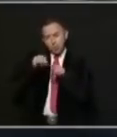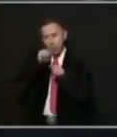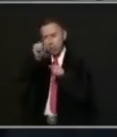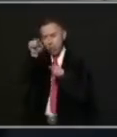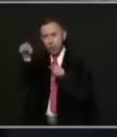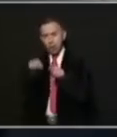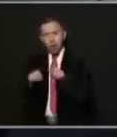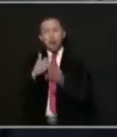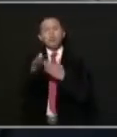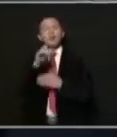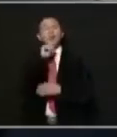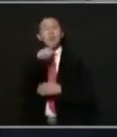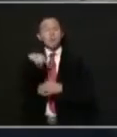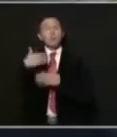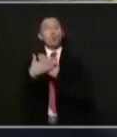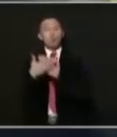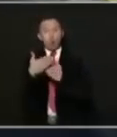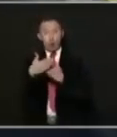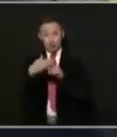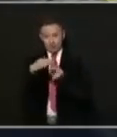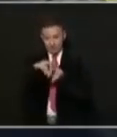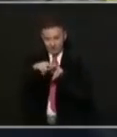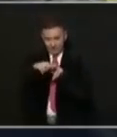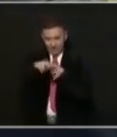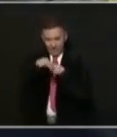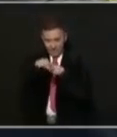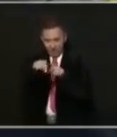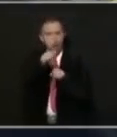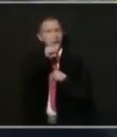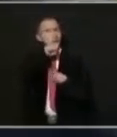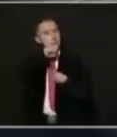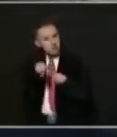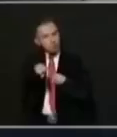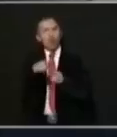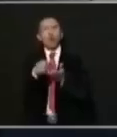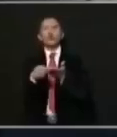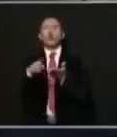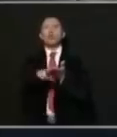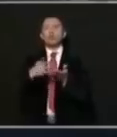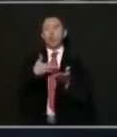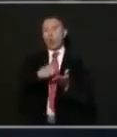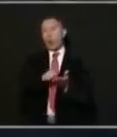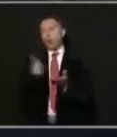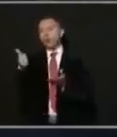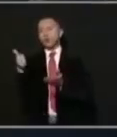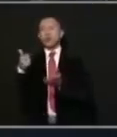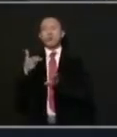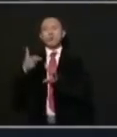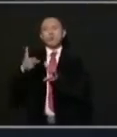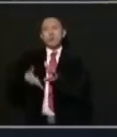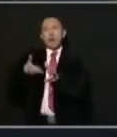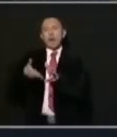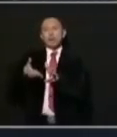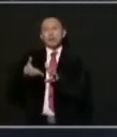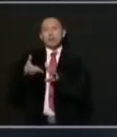va a utilizar esa misma vía. Va a utilizarse esa vía nueva